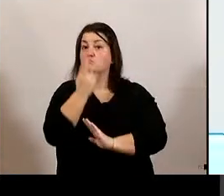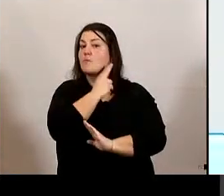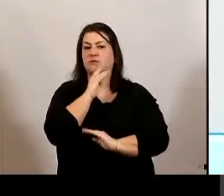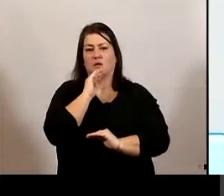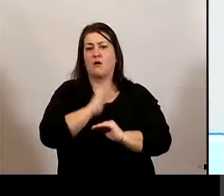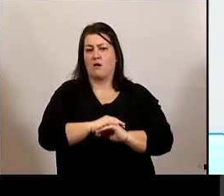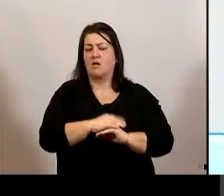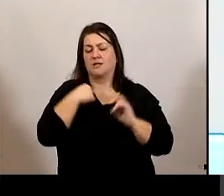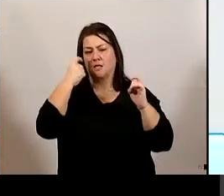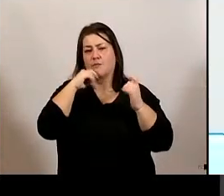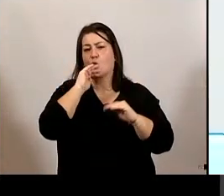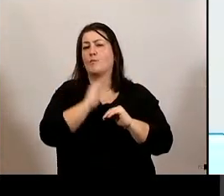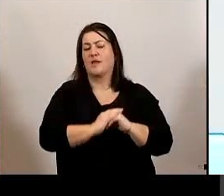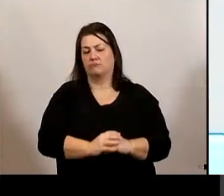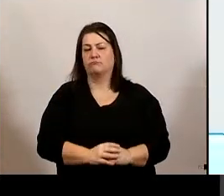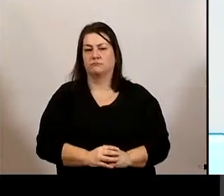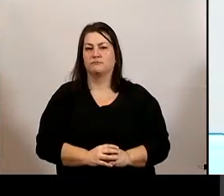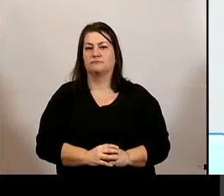vamos a intentar cumplir.